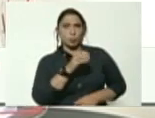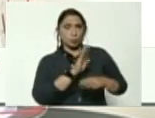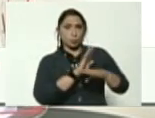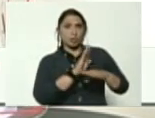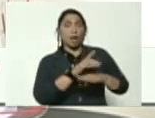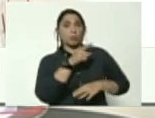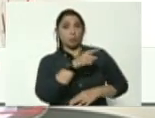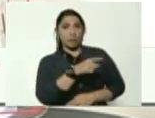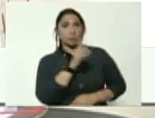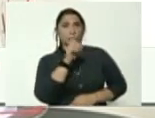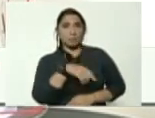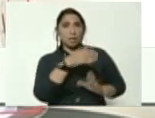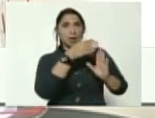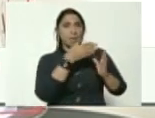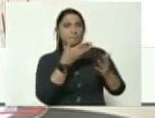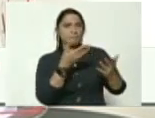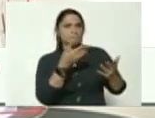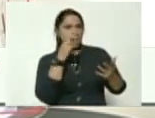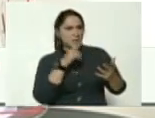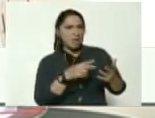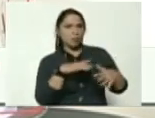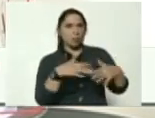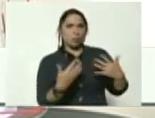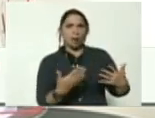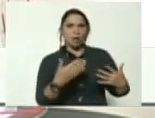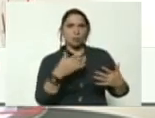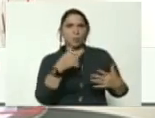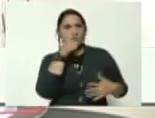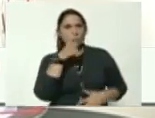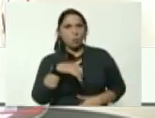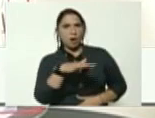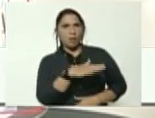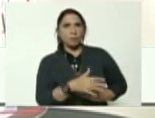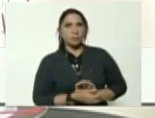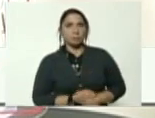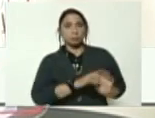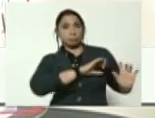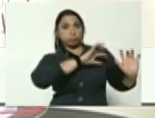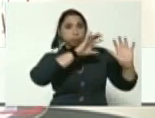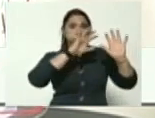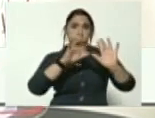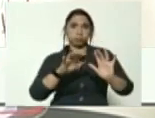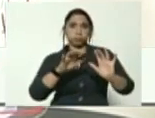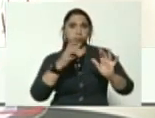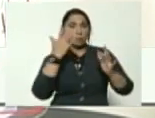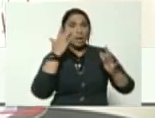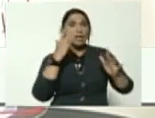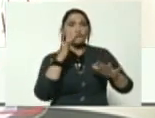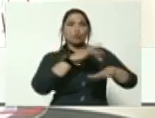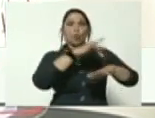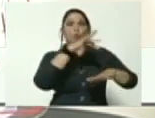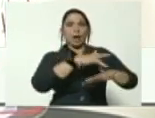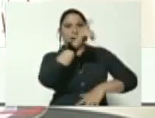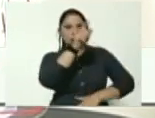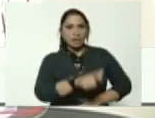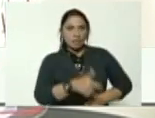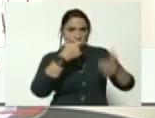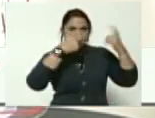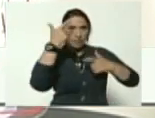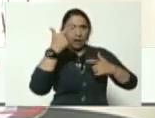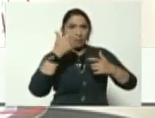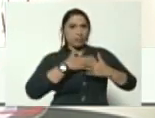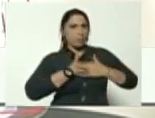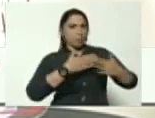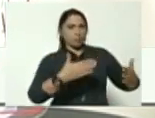Próceres tan icónico, cuando, bueno, las masas se desbordaron tratando de llegar al comandante Chávez, demostrando su apoyo y su